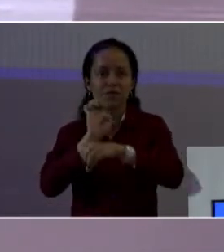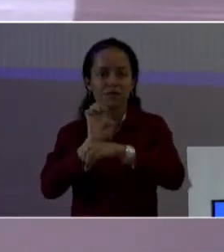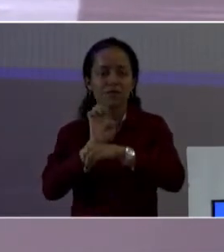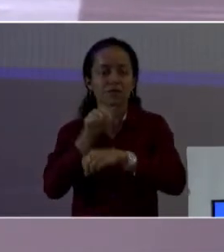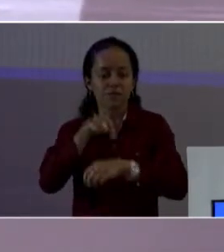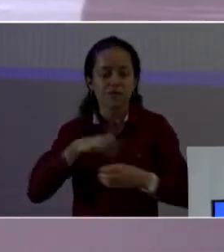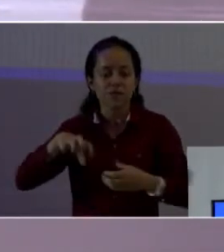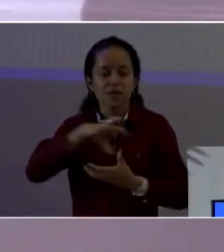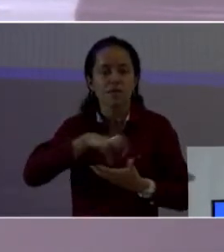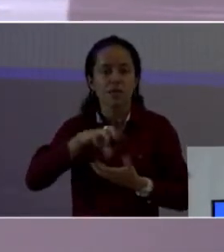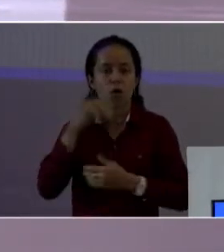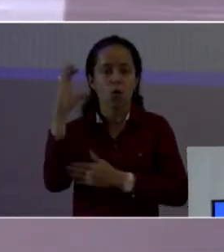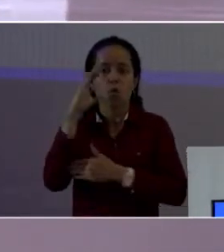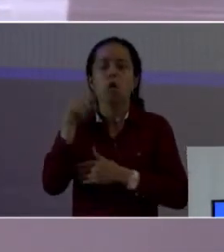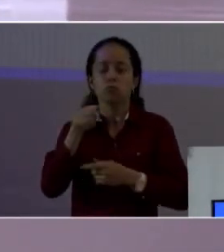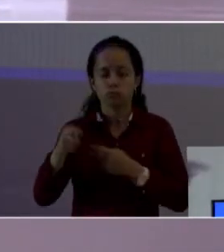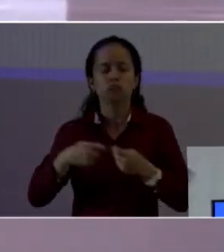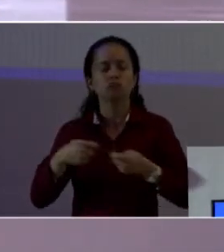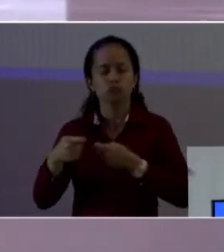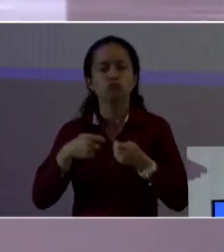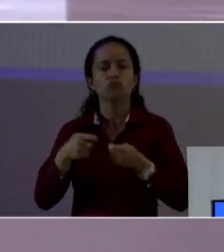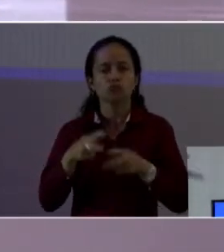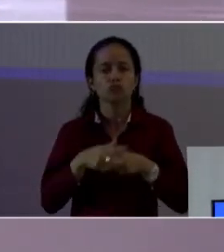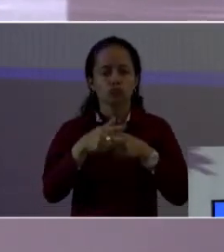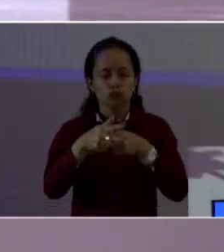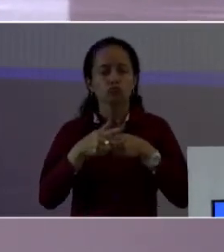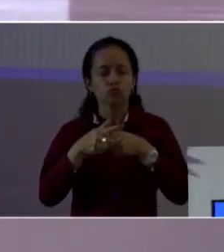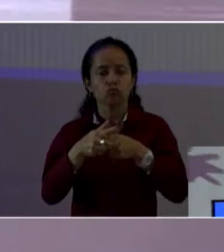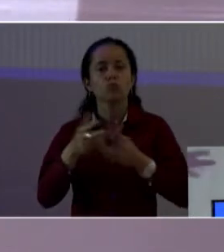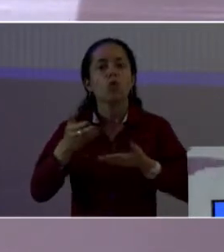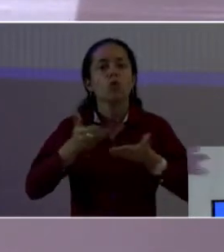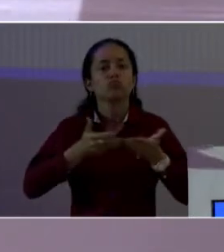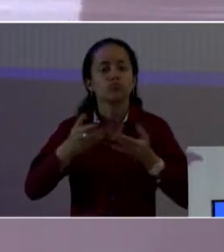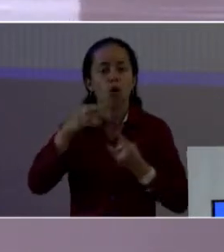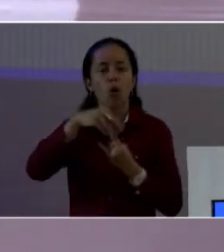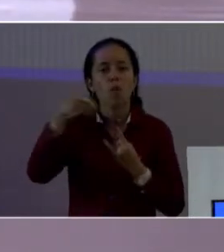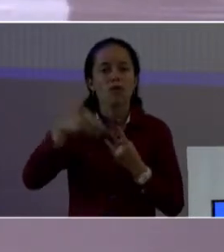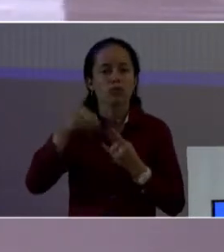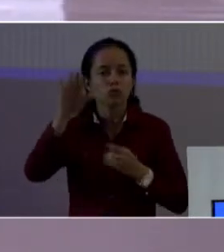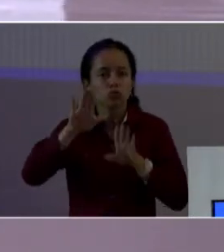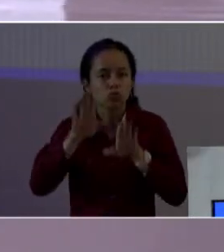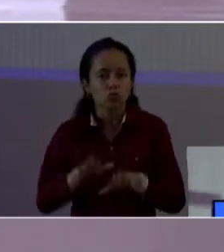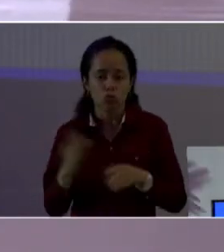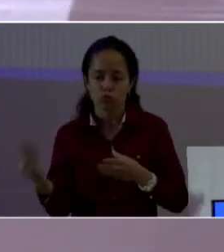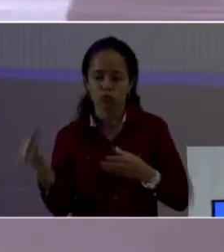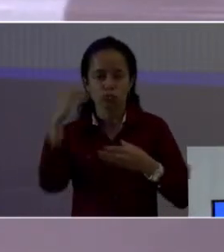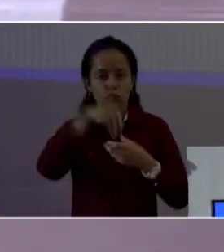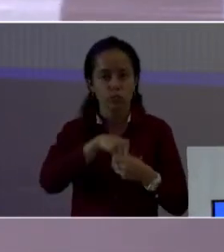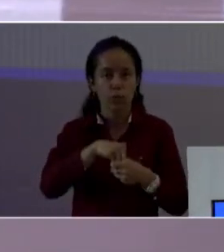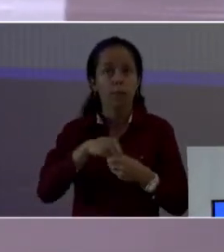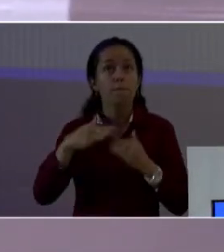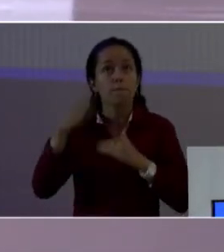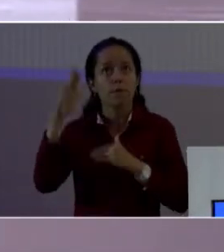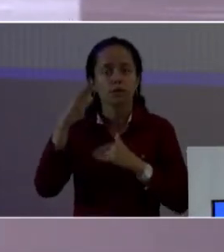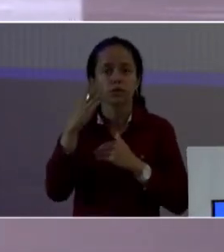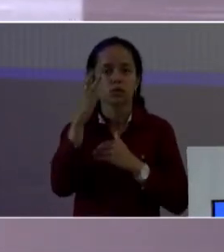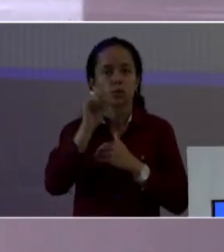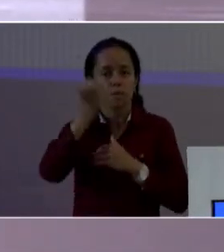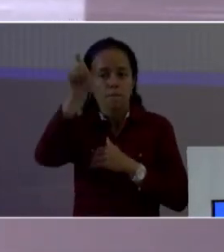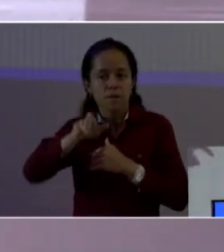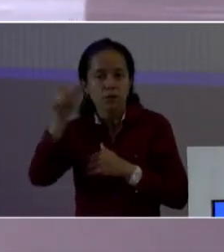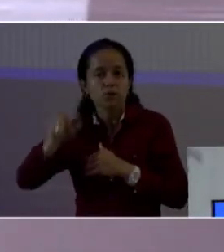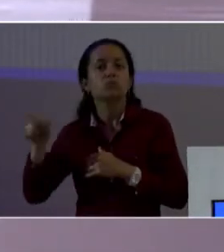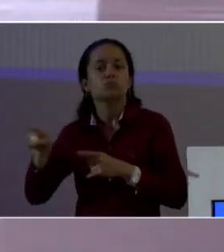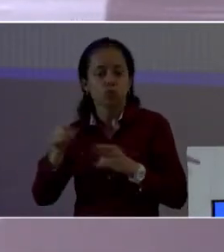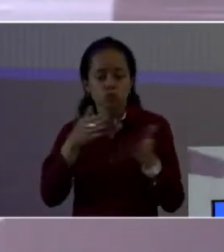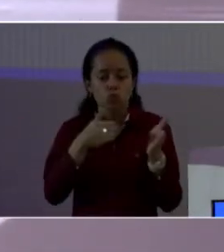permitido y ha financiado cursos de cooperativismo para las personas hoy en proceso de reincorporación. Más de 50 personas se han vinculado a